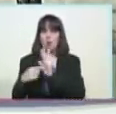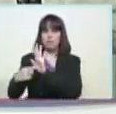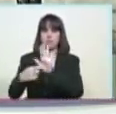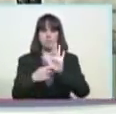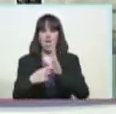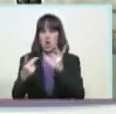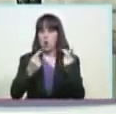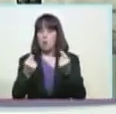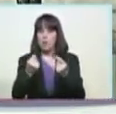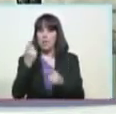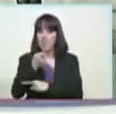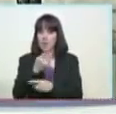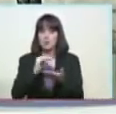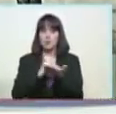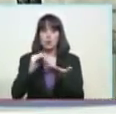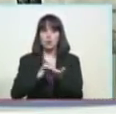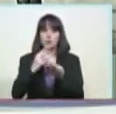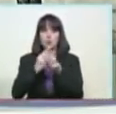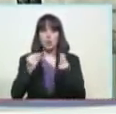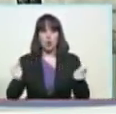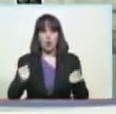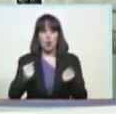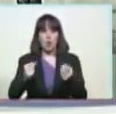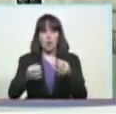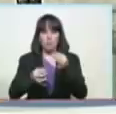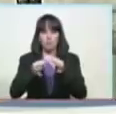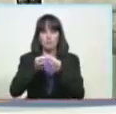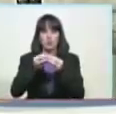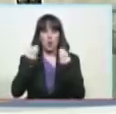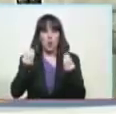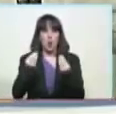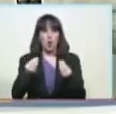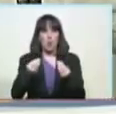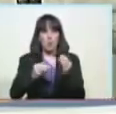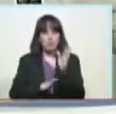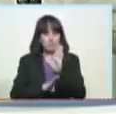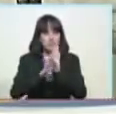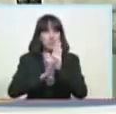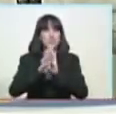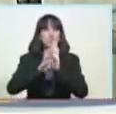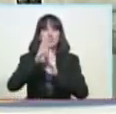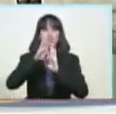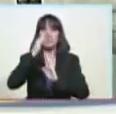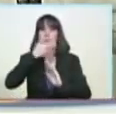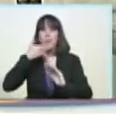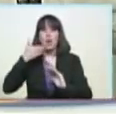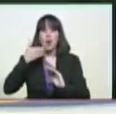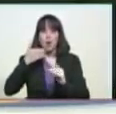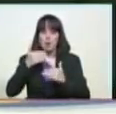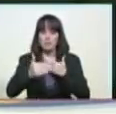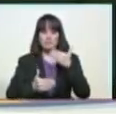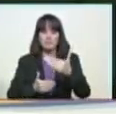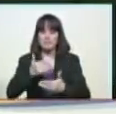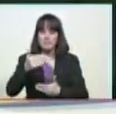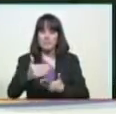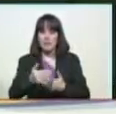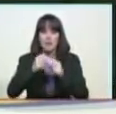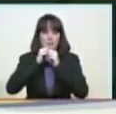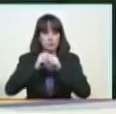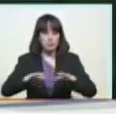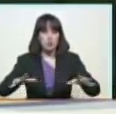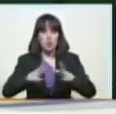resuelve con una poderosa línea de recuperación de crecimiento de desarrollo y de despliegue de las fuerzas productivas